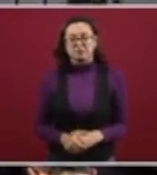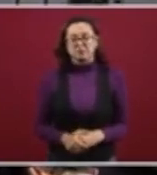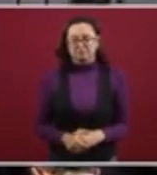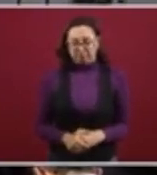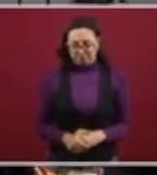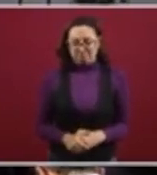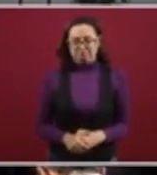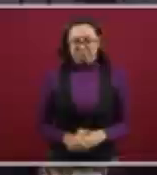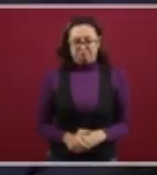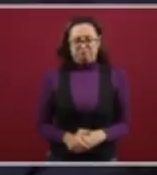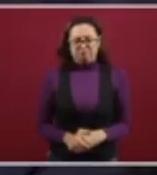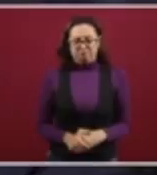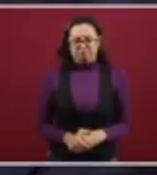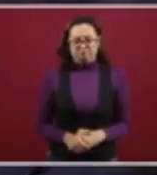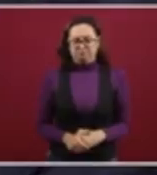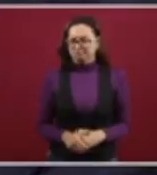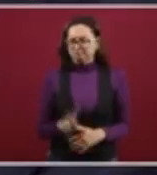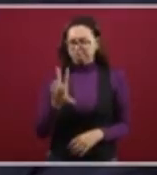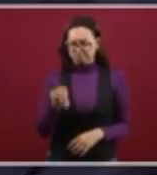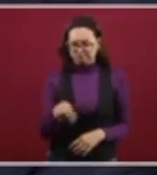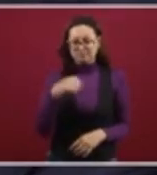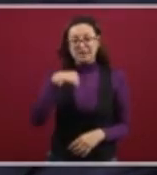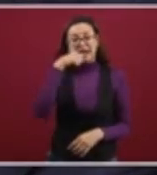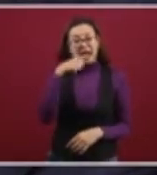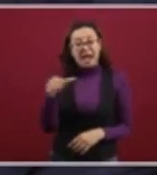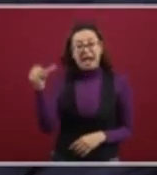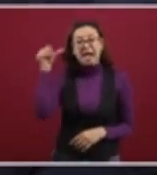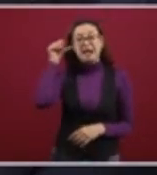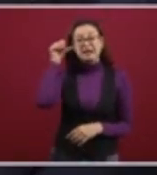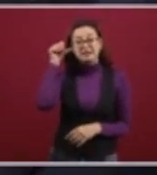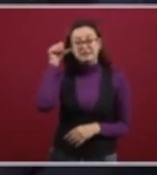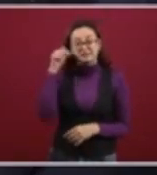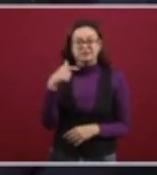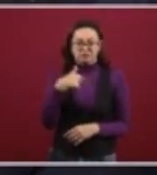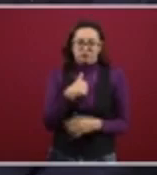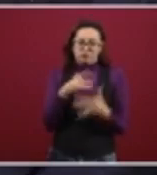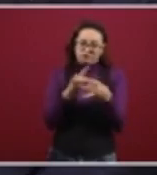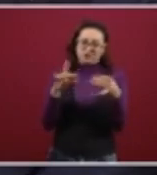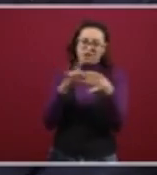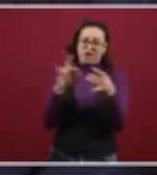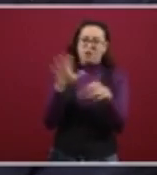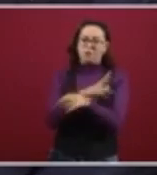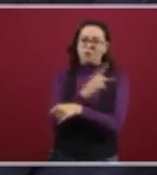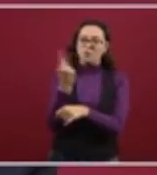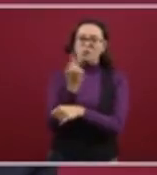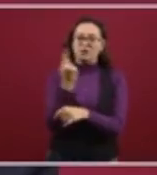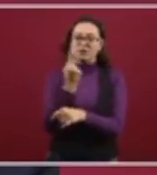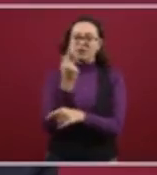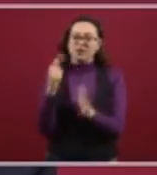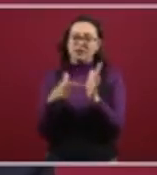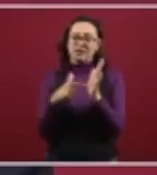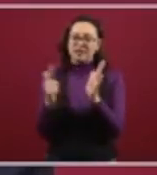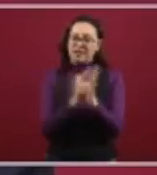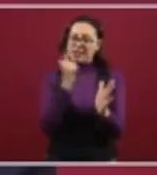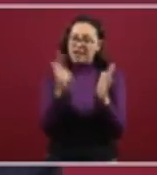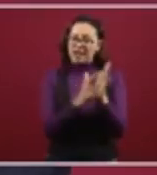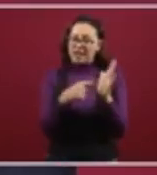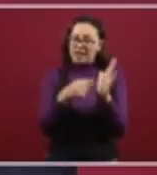hice porque le están queriendo dar la vuelta a lo que establece la